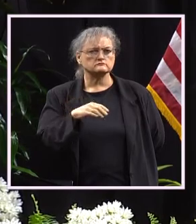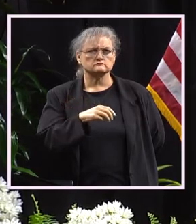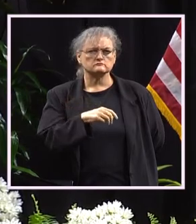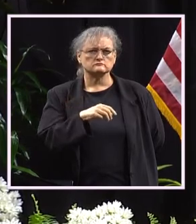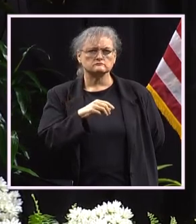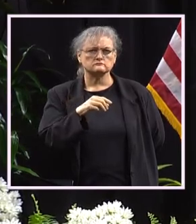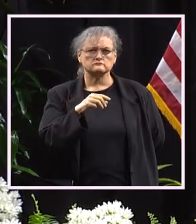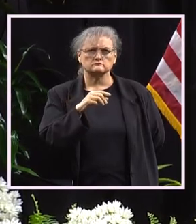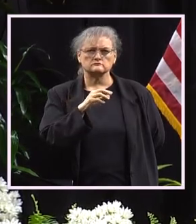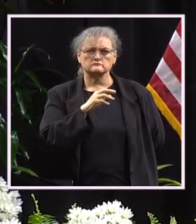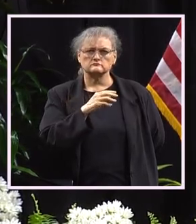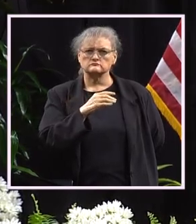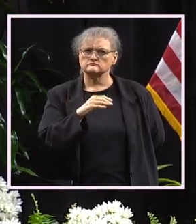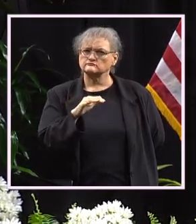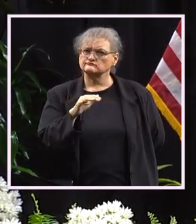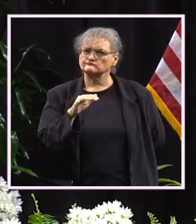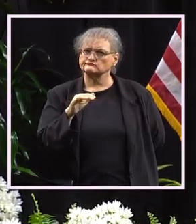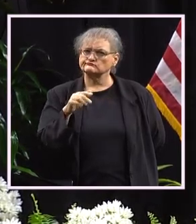Claudia Isabel Vera.